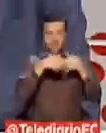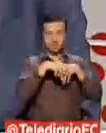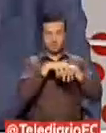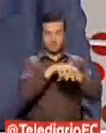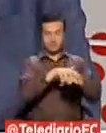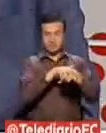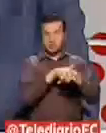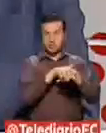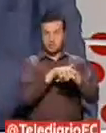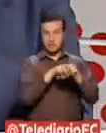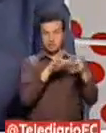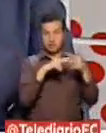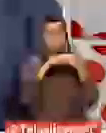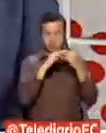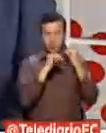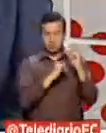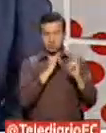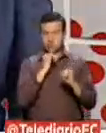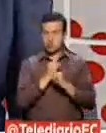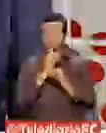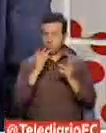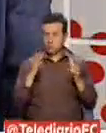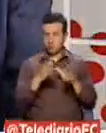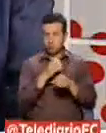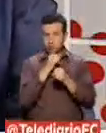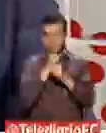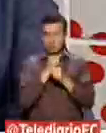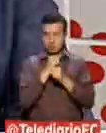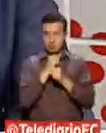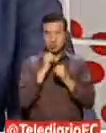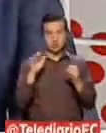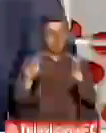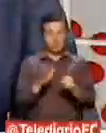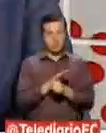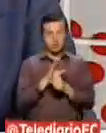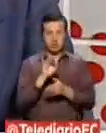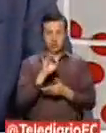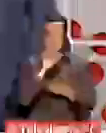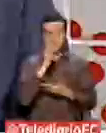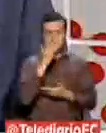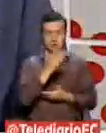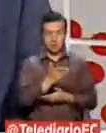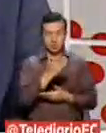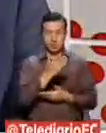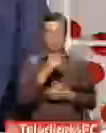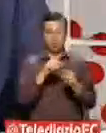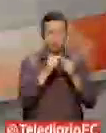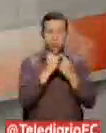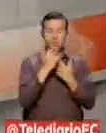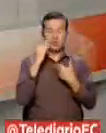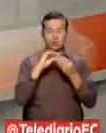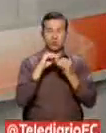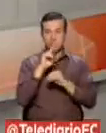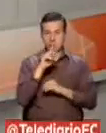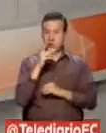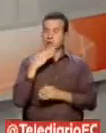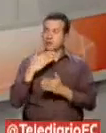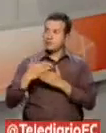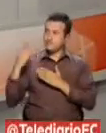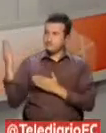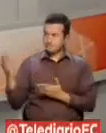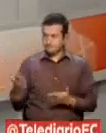Integración, Relaciones Internacionales y Seguridad Integral y representante de Creo. Buenos días, gracias por estar aquí.